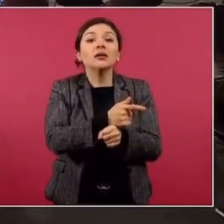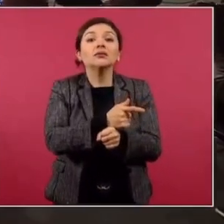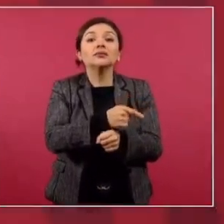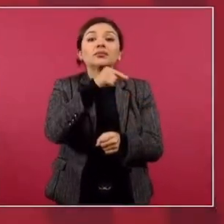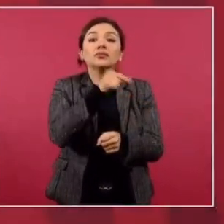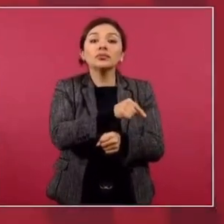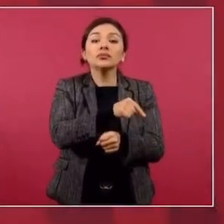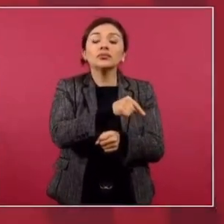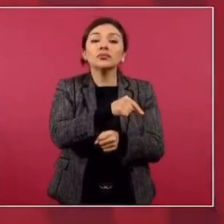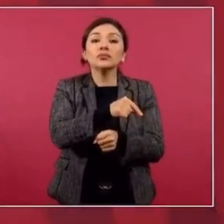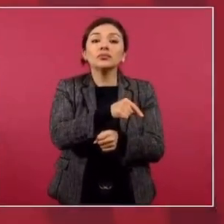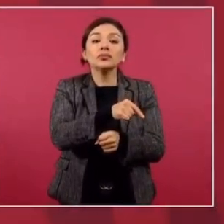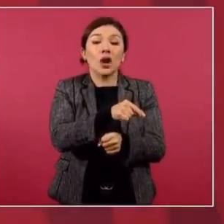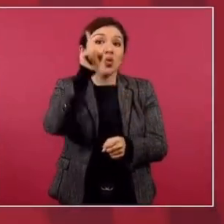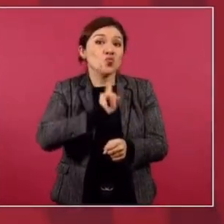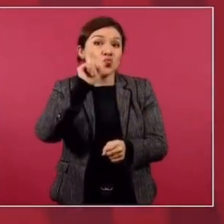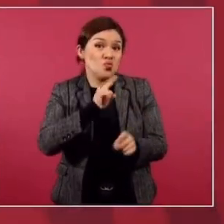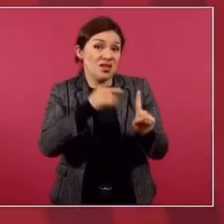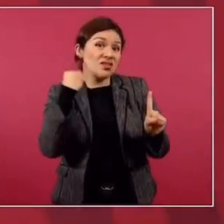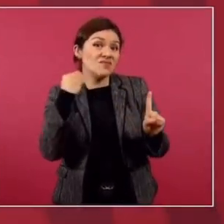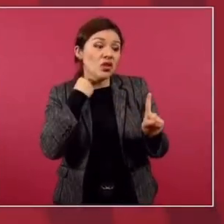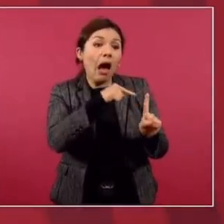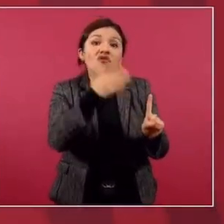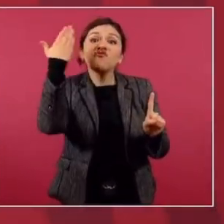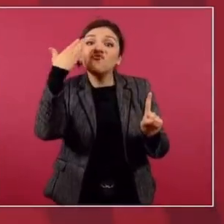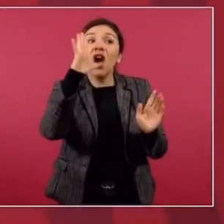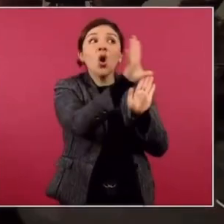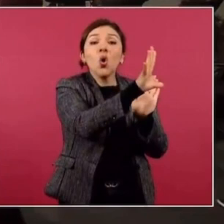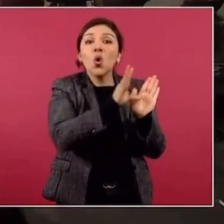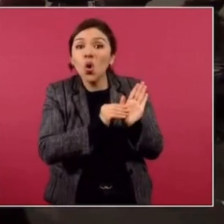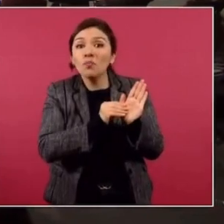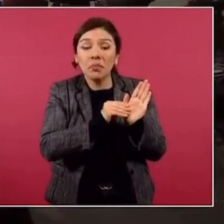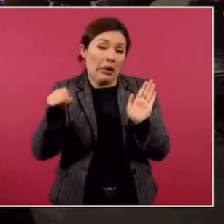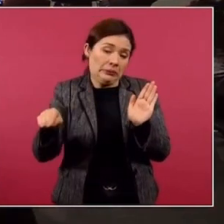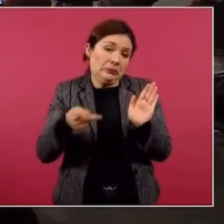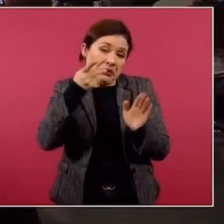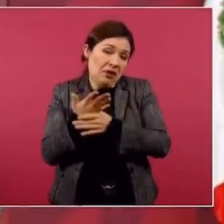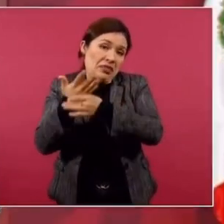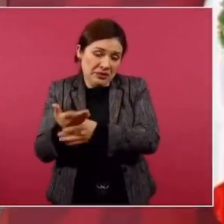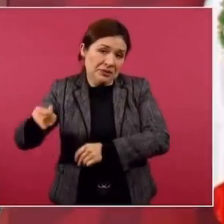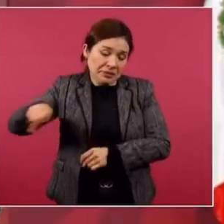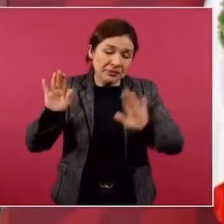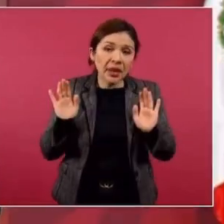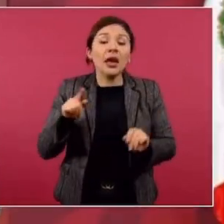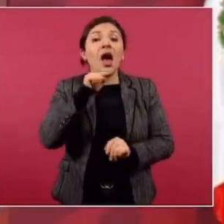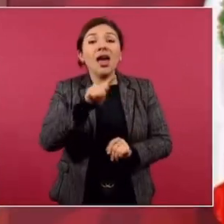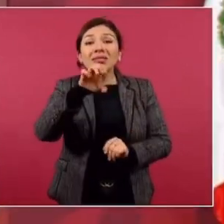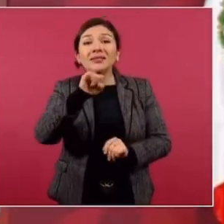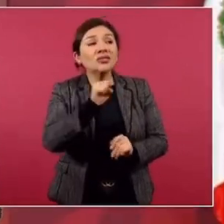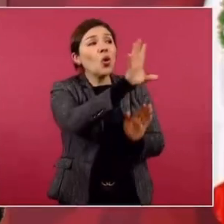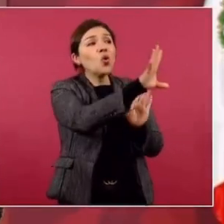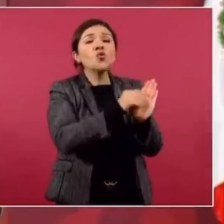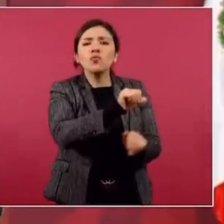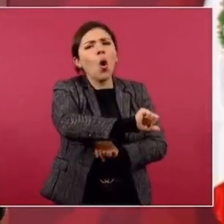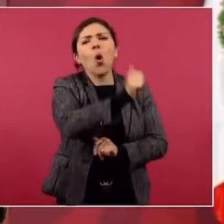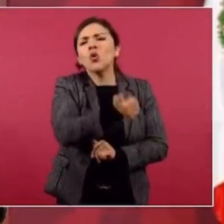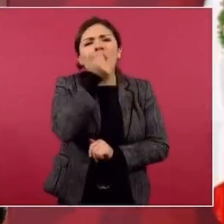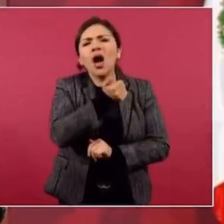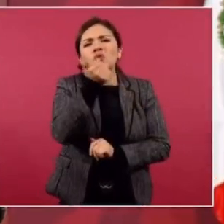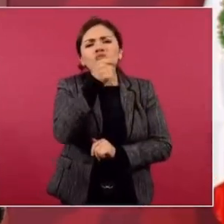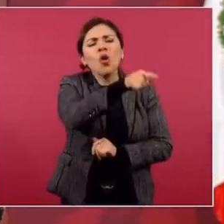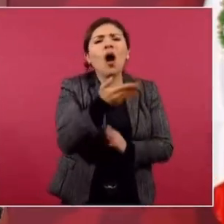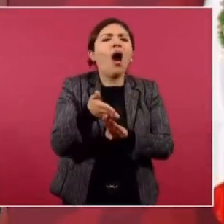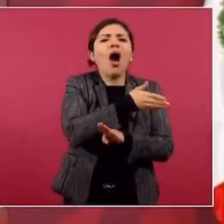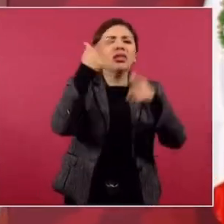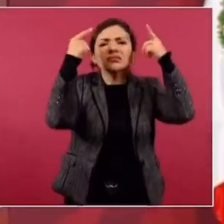que ella había copiado, según la versión de estas personas, la tesis de otro alumno que se